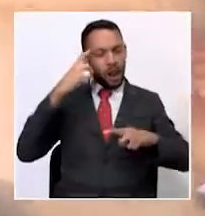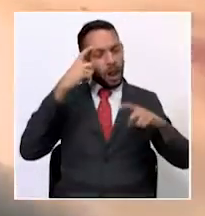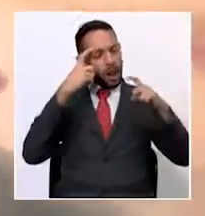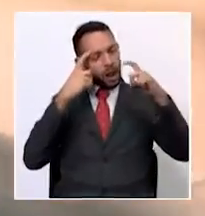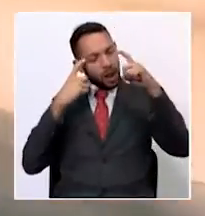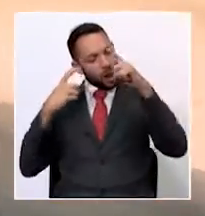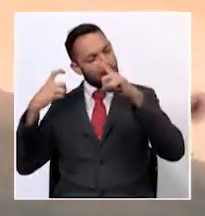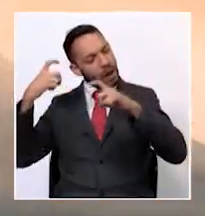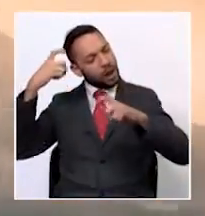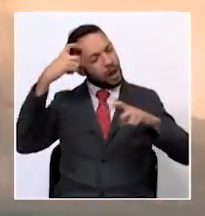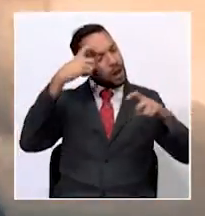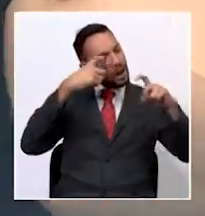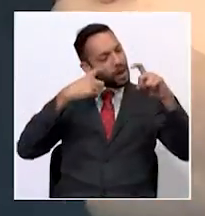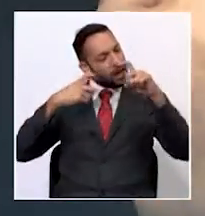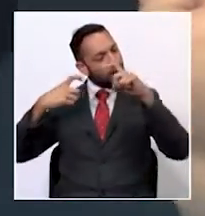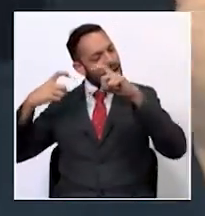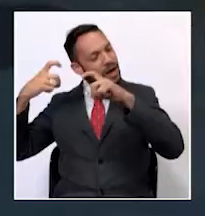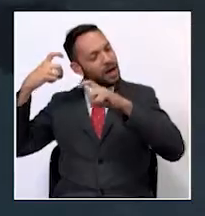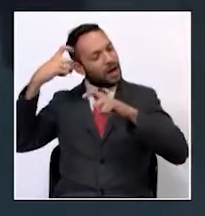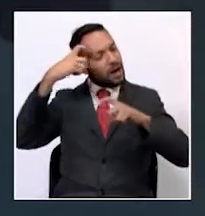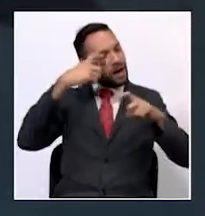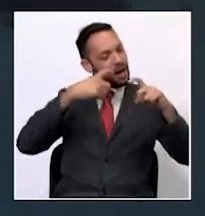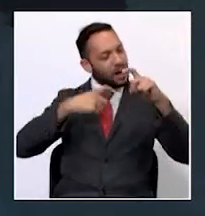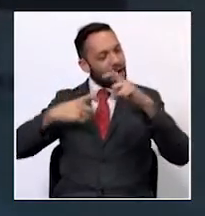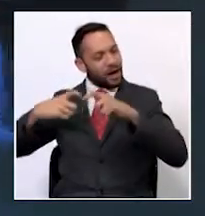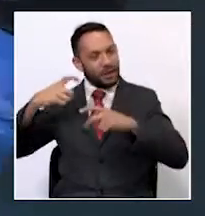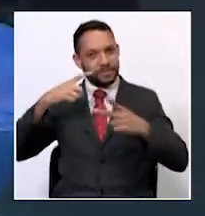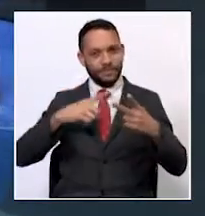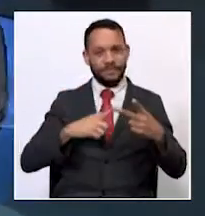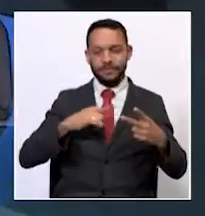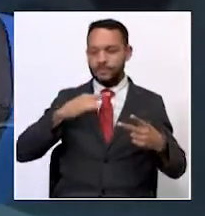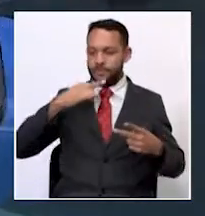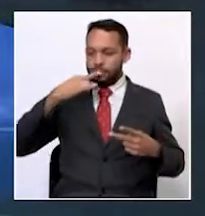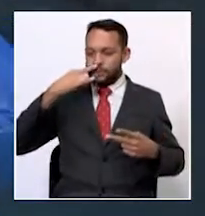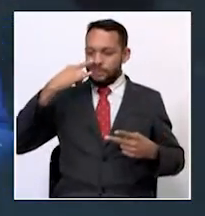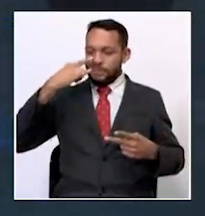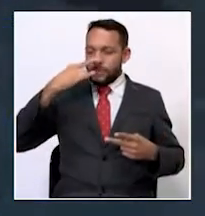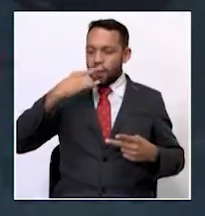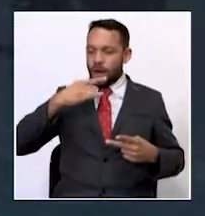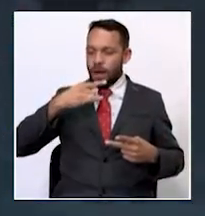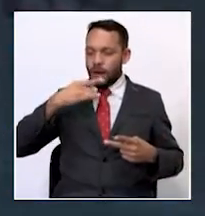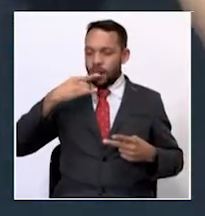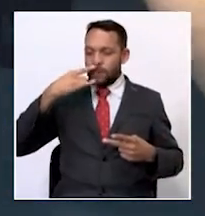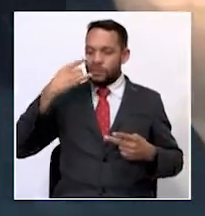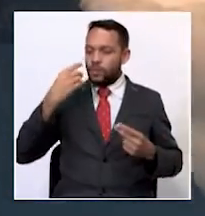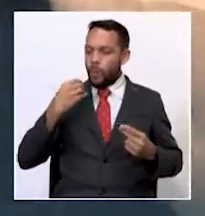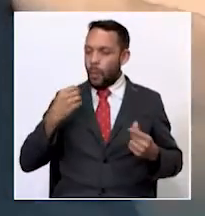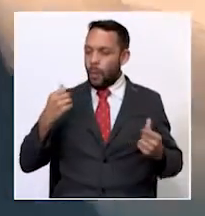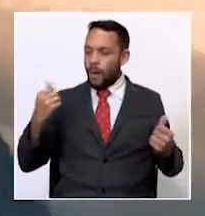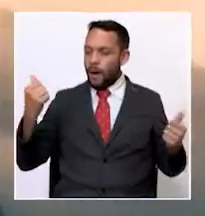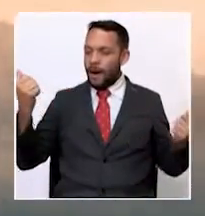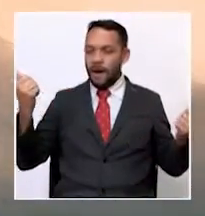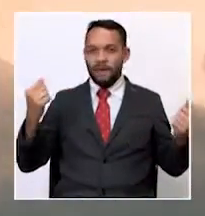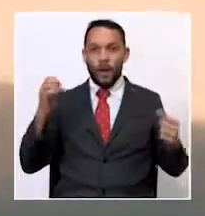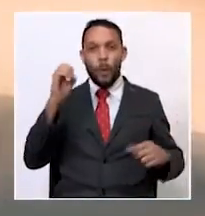relajando, que la respiración cada vez sea más lenta. hay mayor